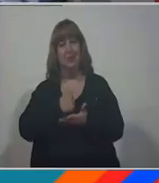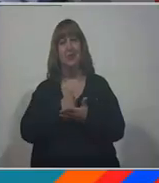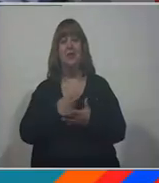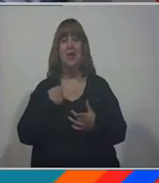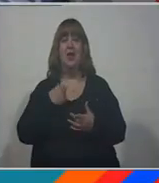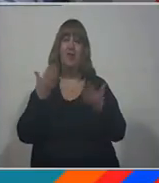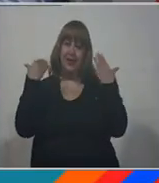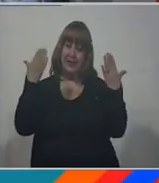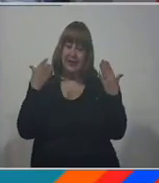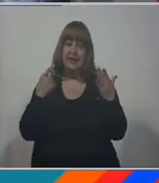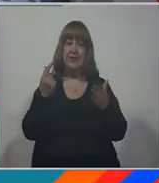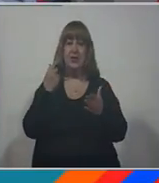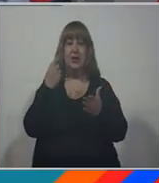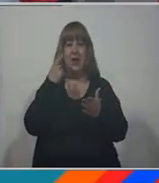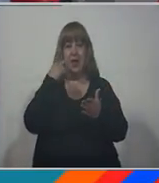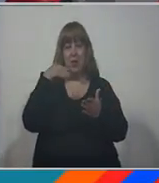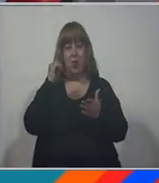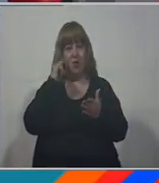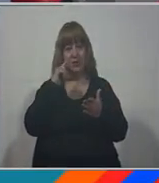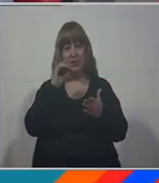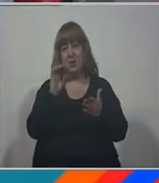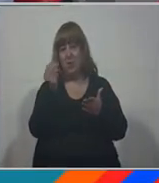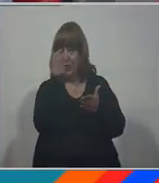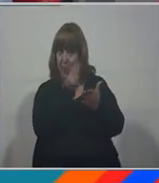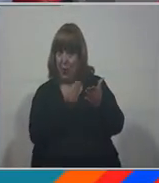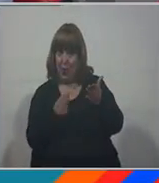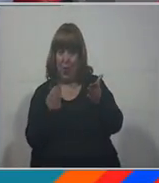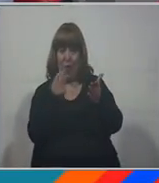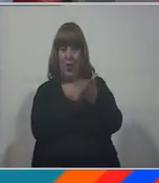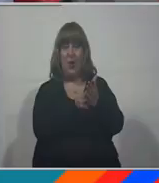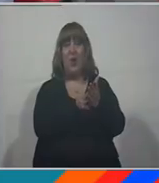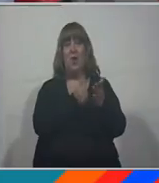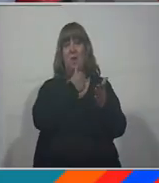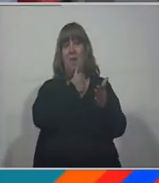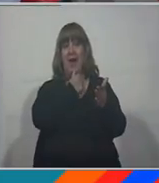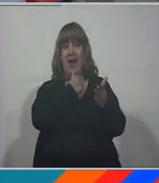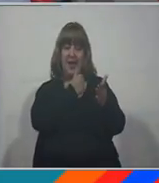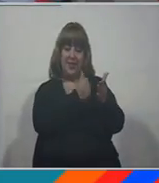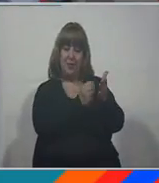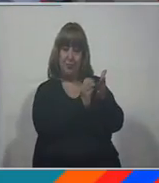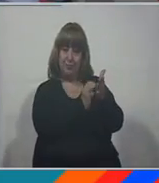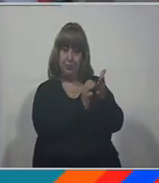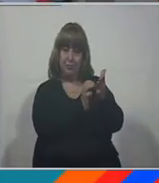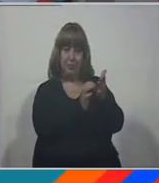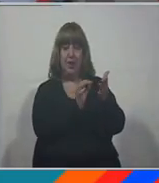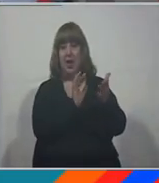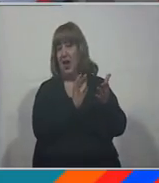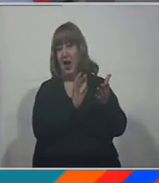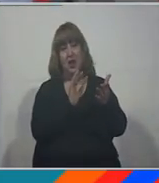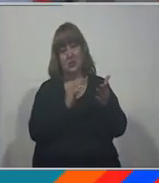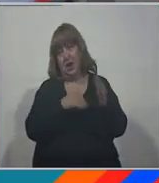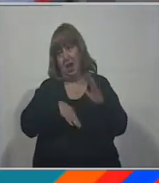bueno felicitaciones está buenísimo representar en unimos y que es algo tan utilizado por la mayoría